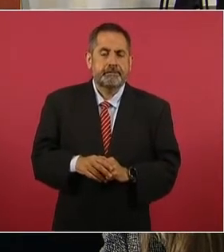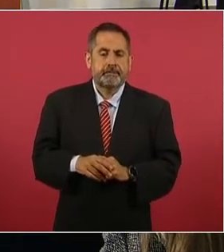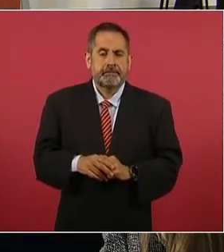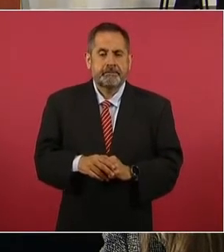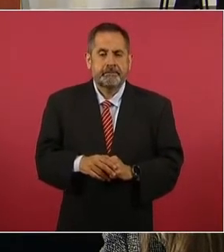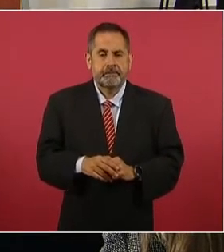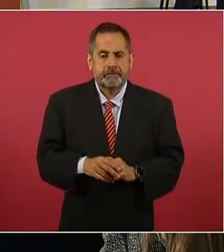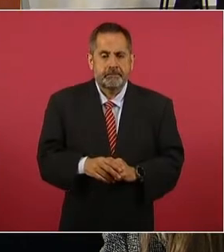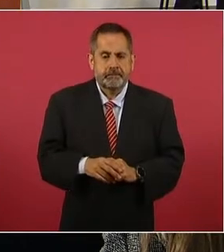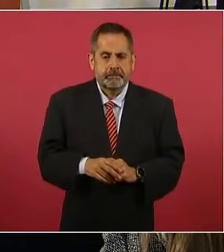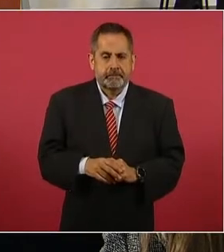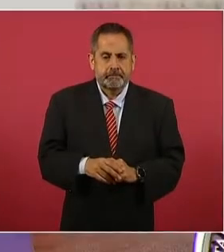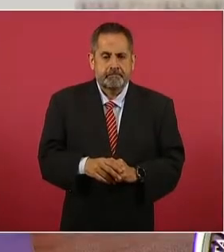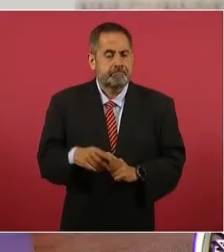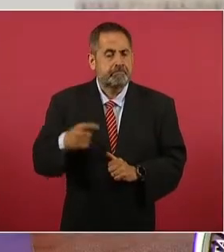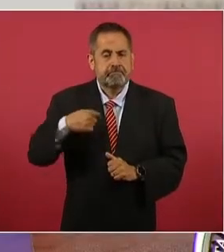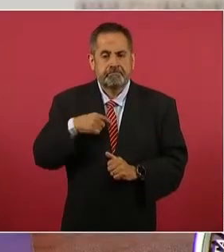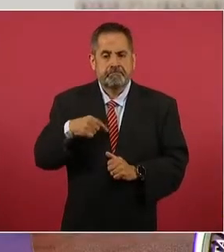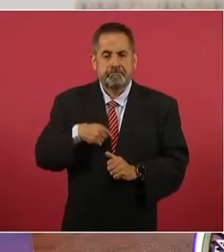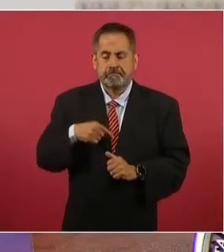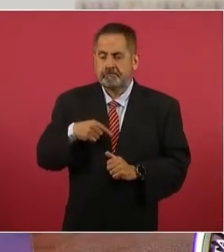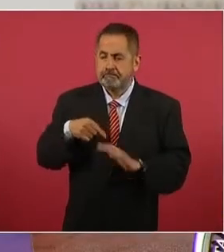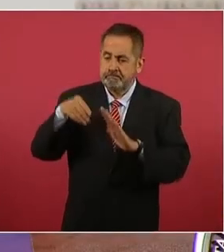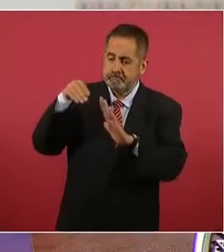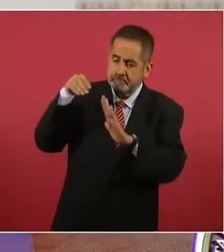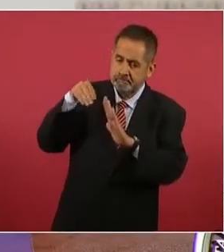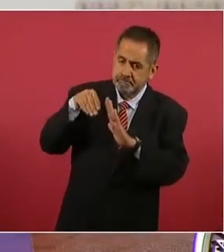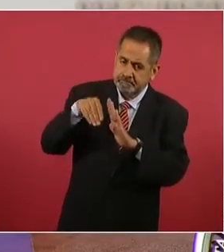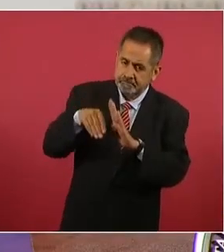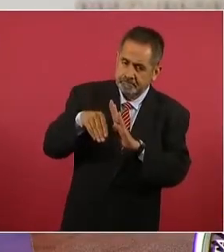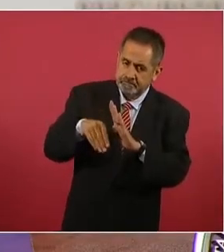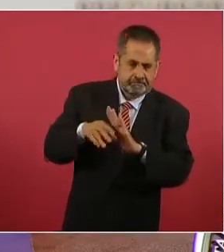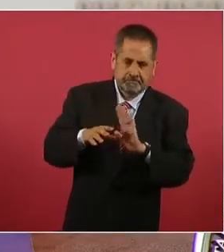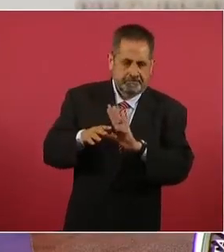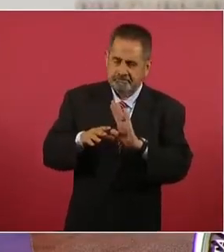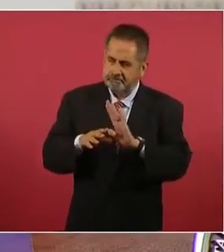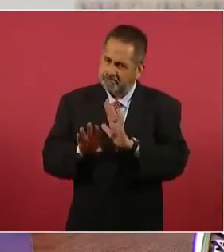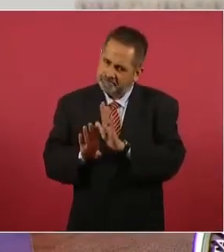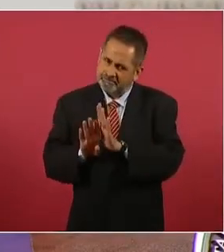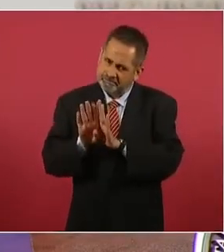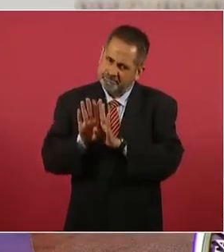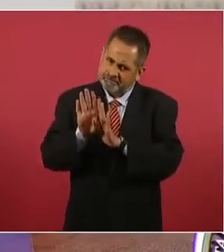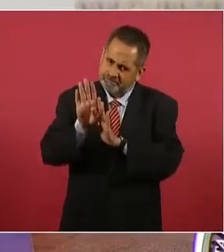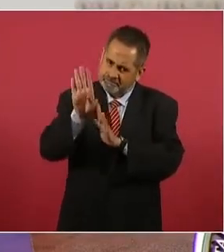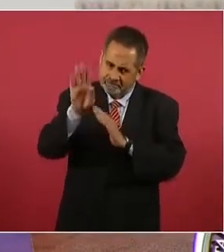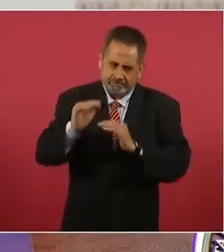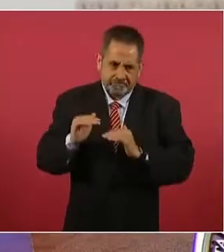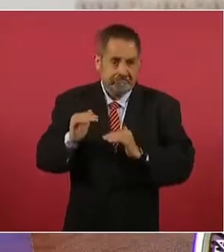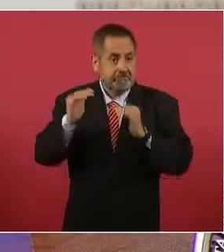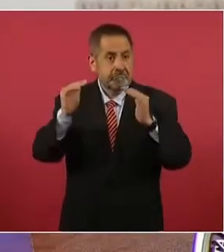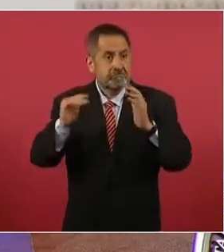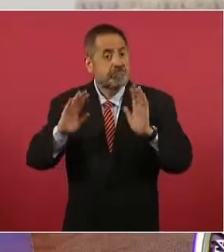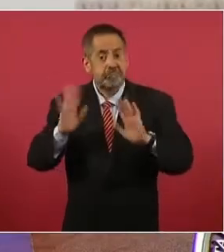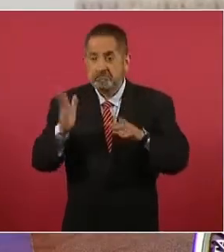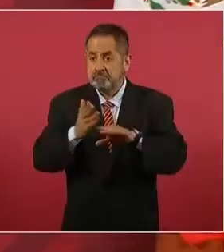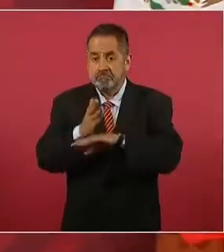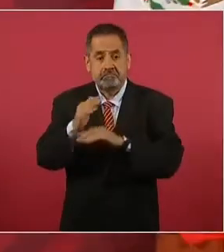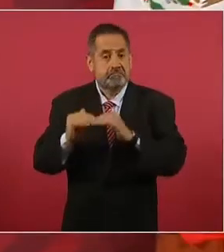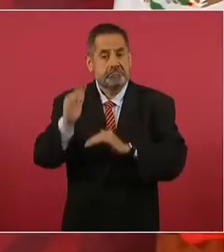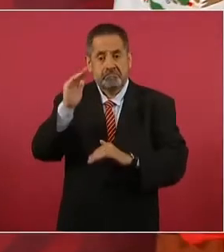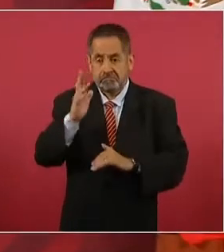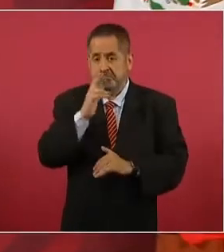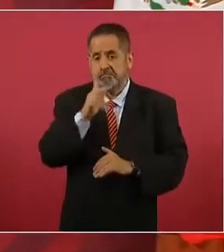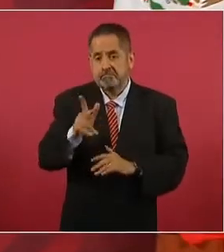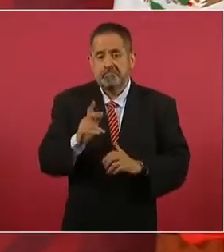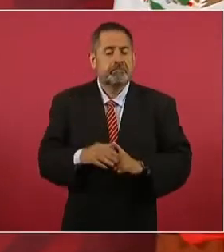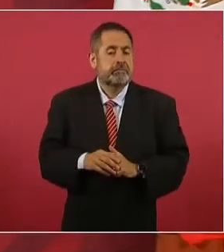bueno, detuvimos la caída, ya estamos arriba, y en el caso